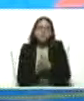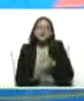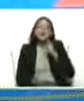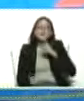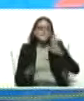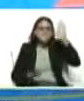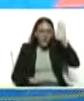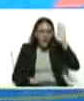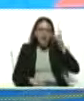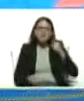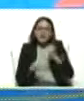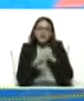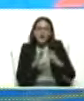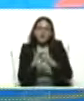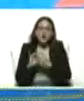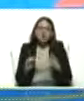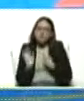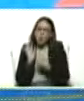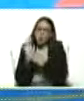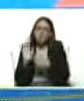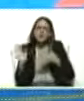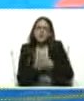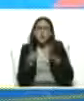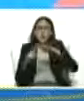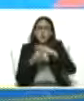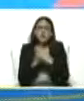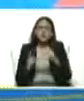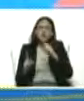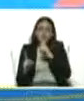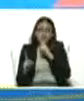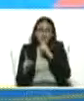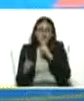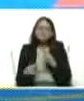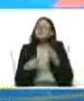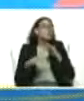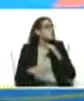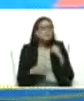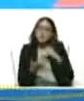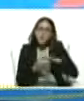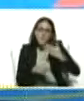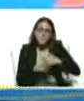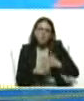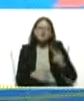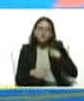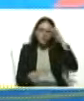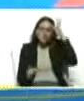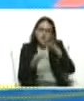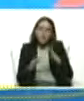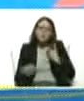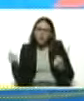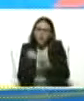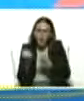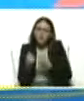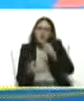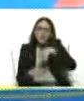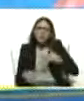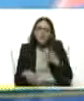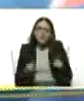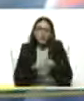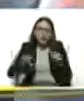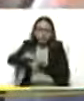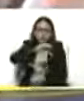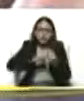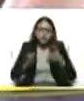Y ha demostrado en las peores circunstancias que creo en la empresa privada venezolana. Que creo en el